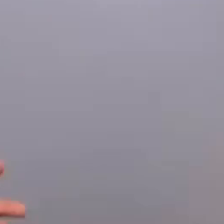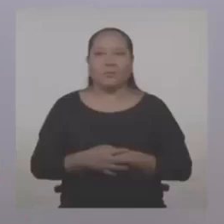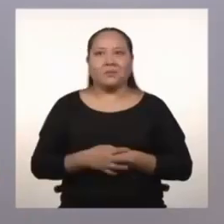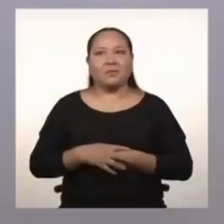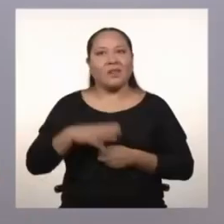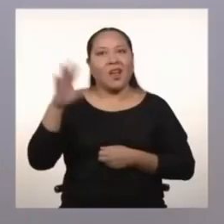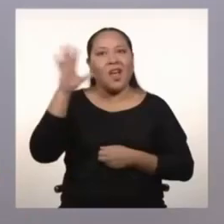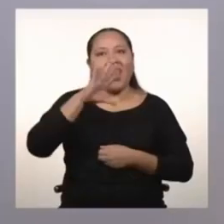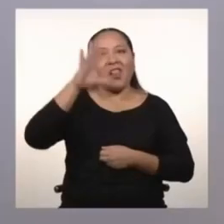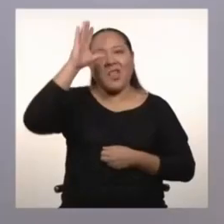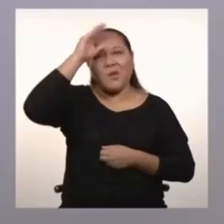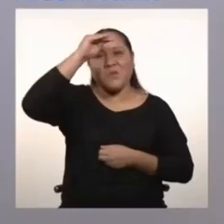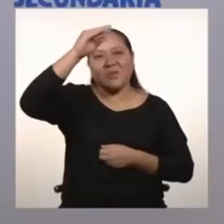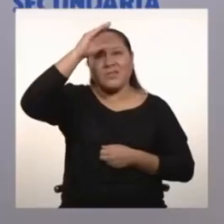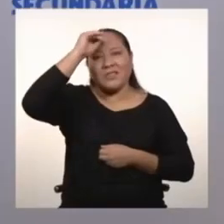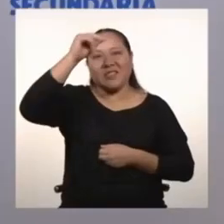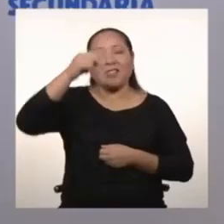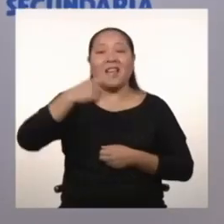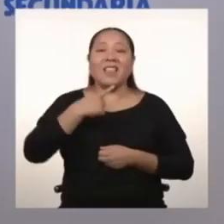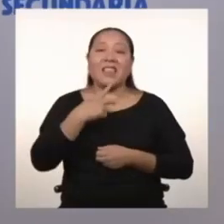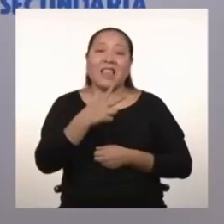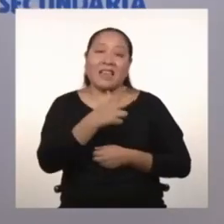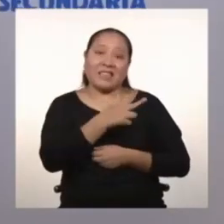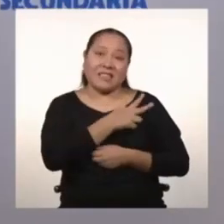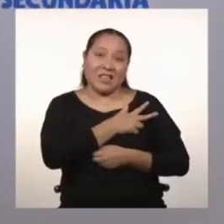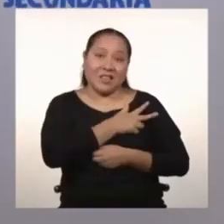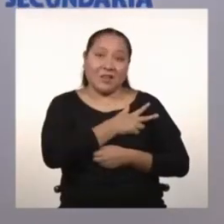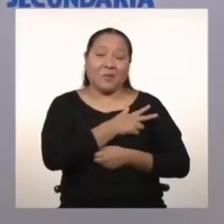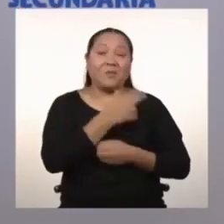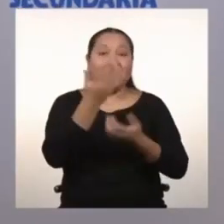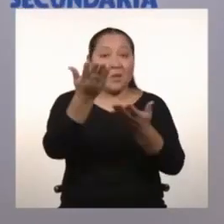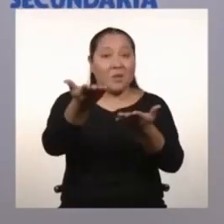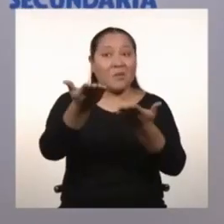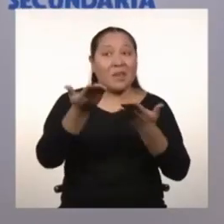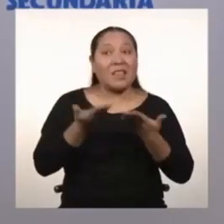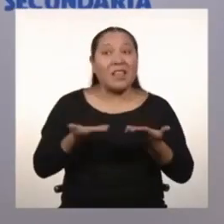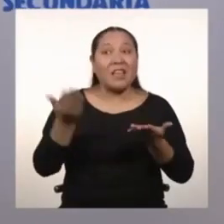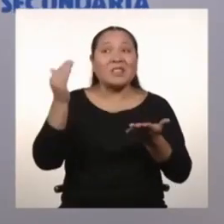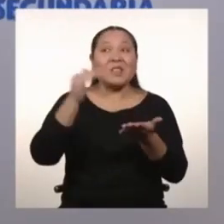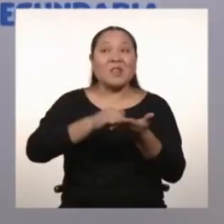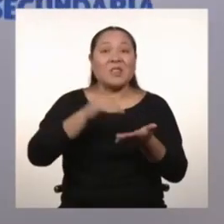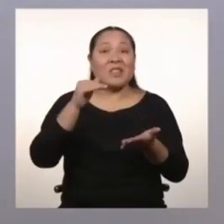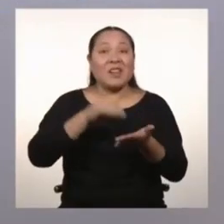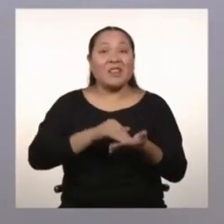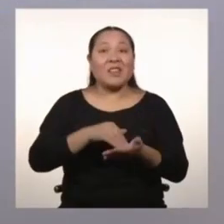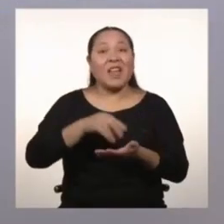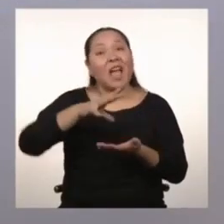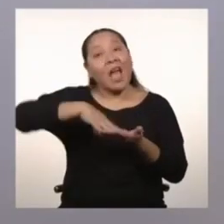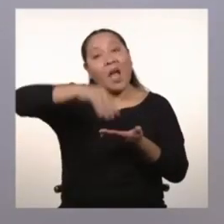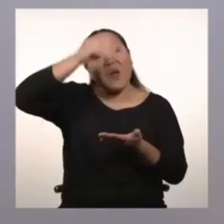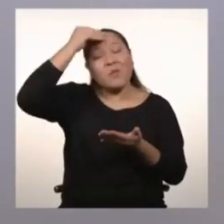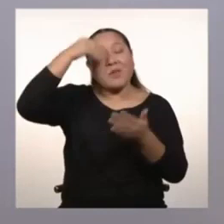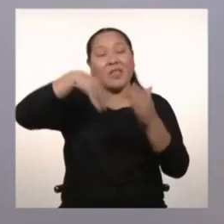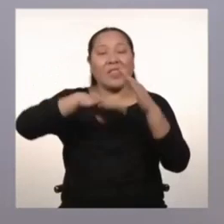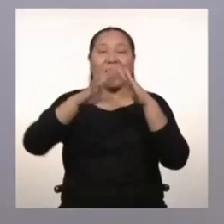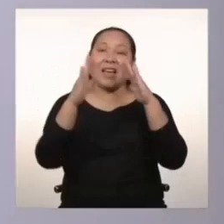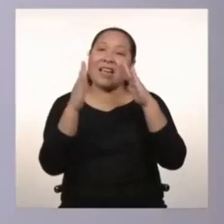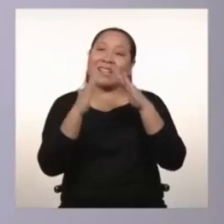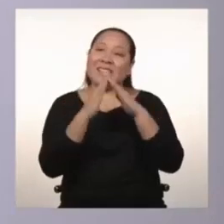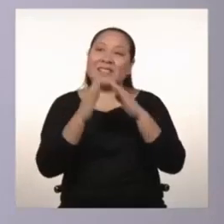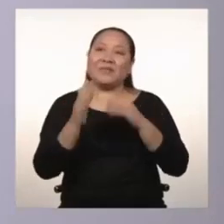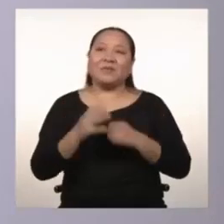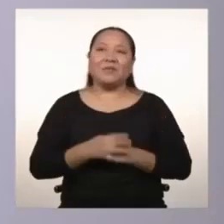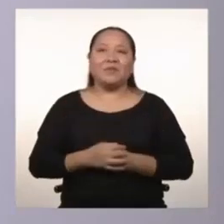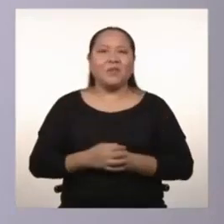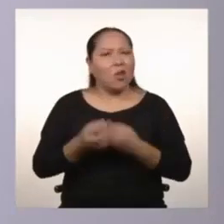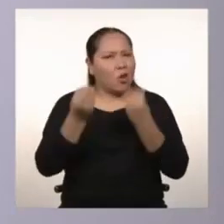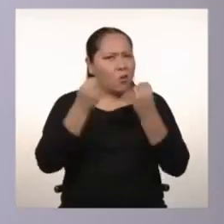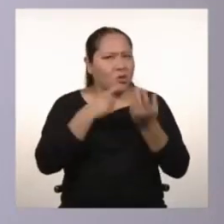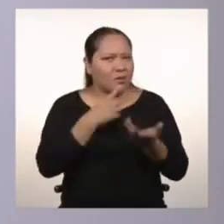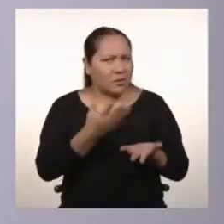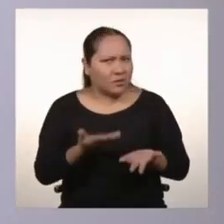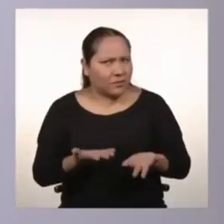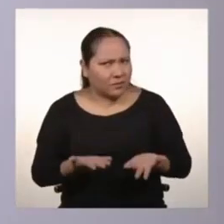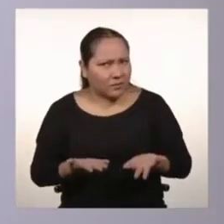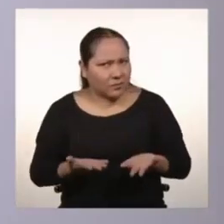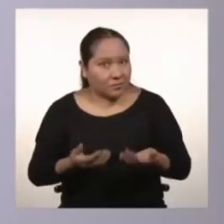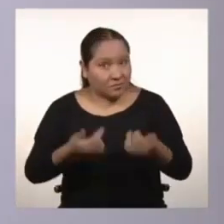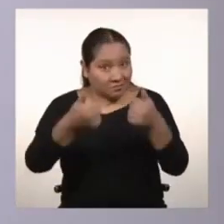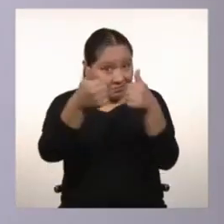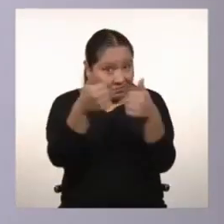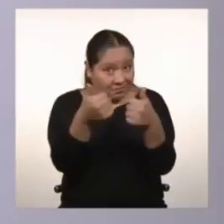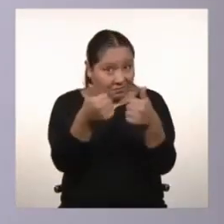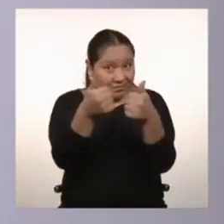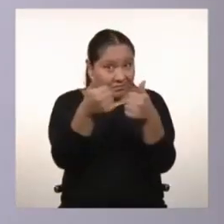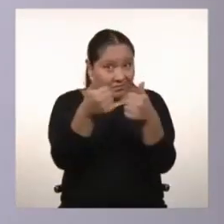Hola chicas y chicos de tercero de secundaria. Bienvenidos una vez más a Aprendo en Casa. ¿Cómo están? ¿Todo